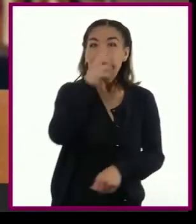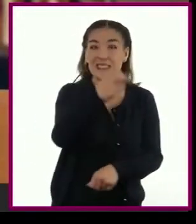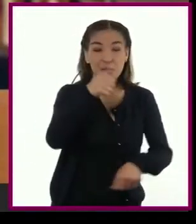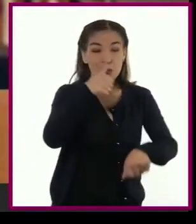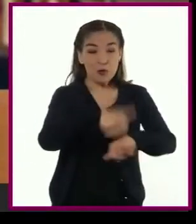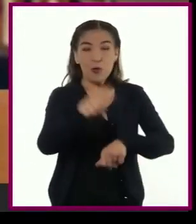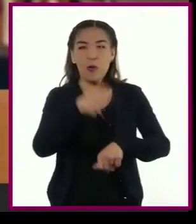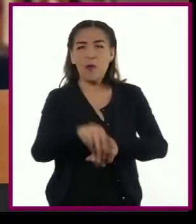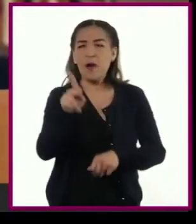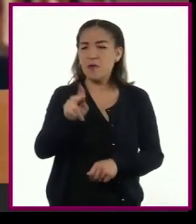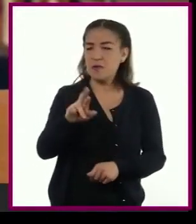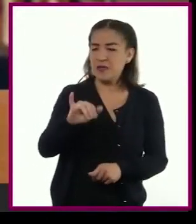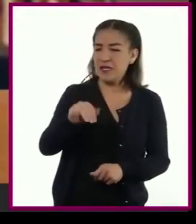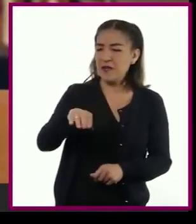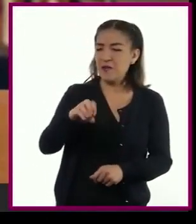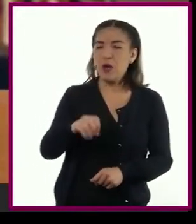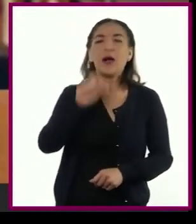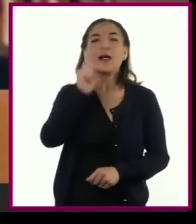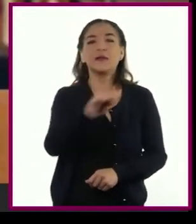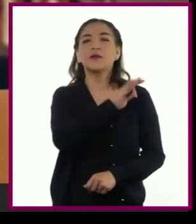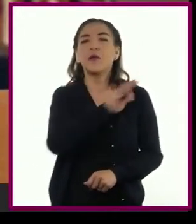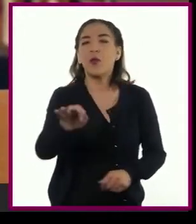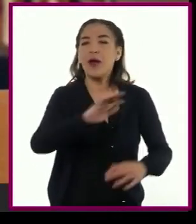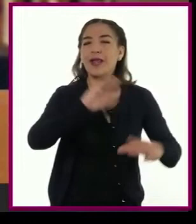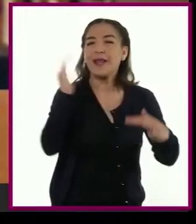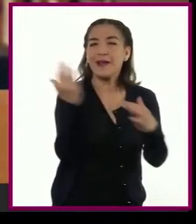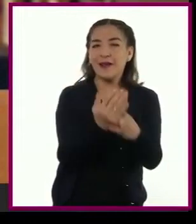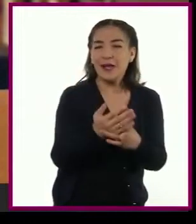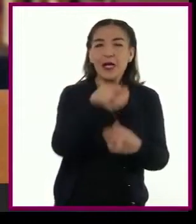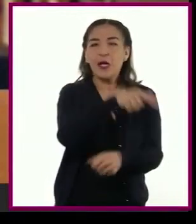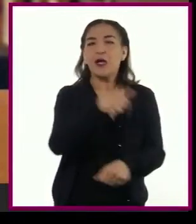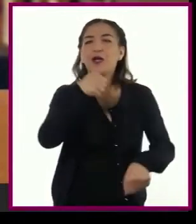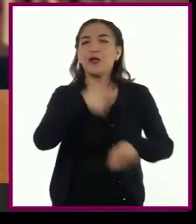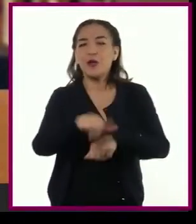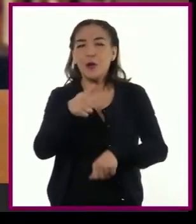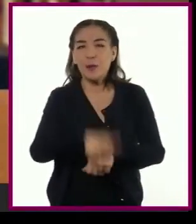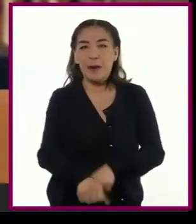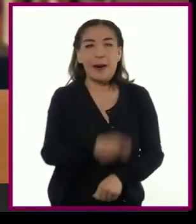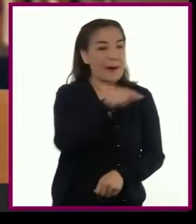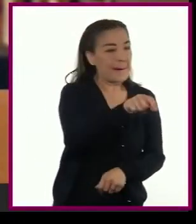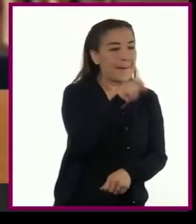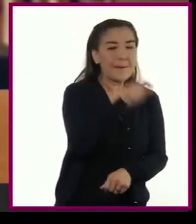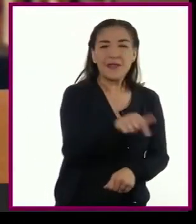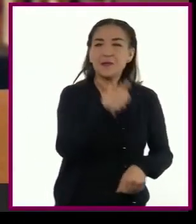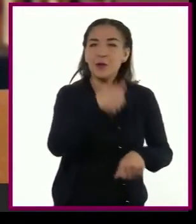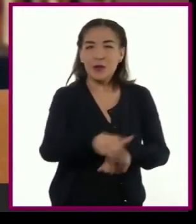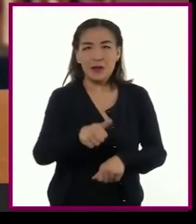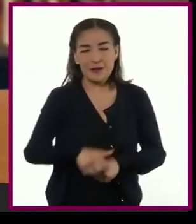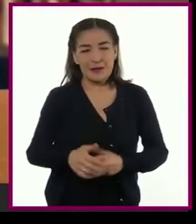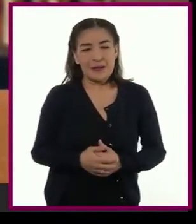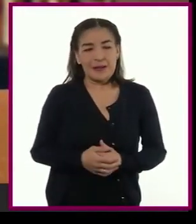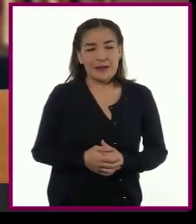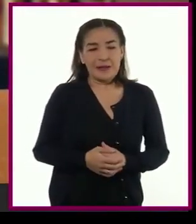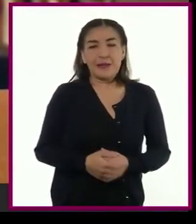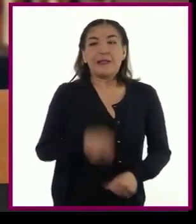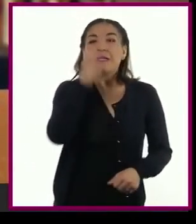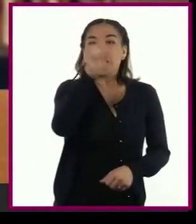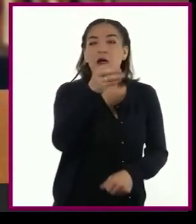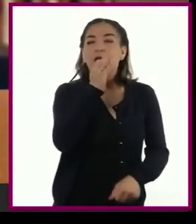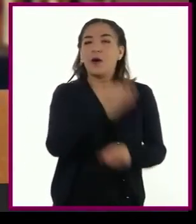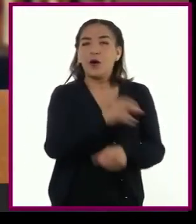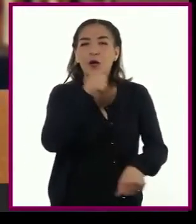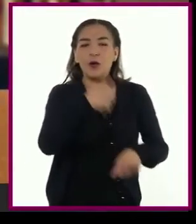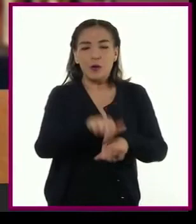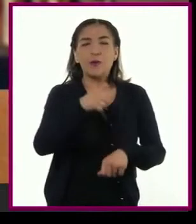primo es aquel que solo puede dividirse por la unidad y por él mismo. Así, los